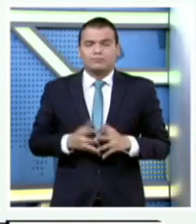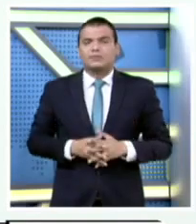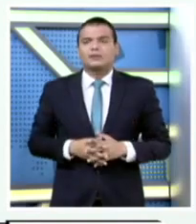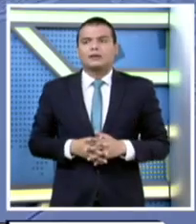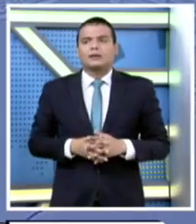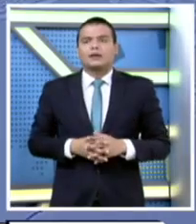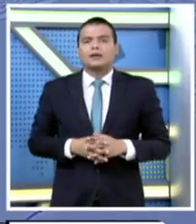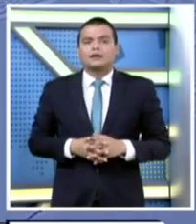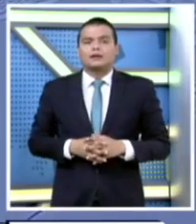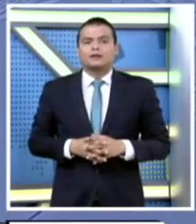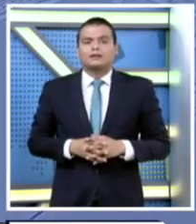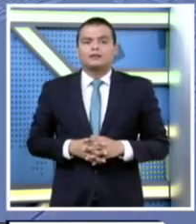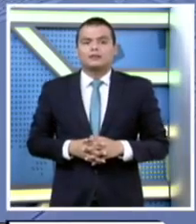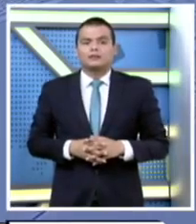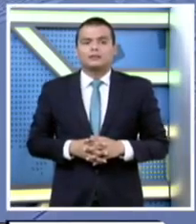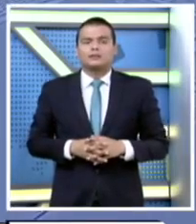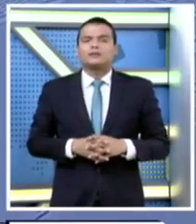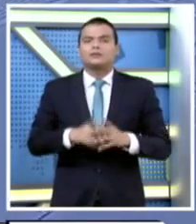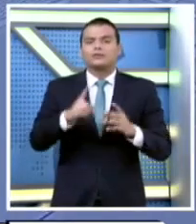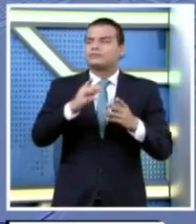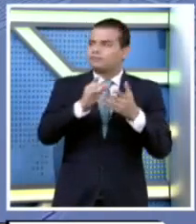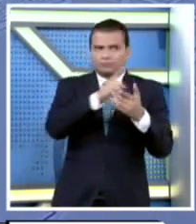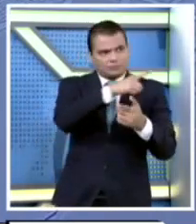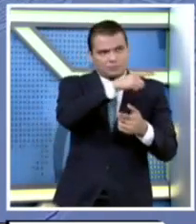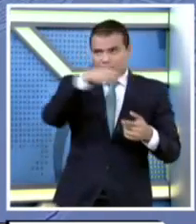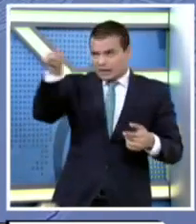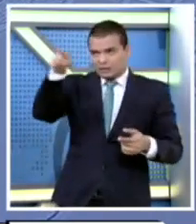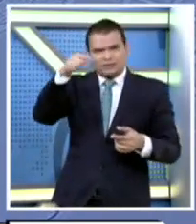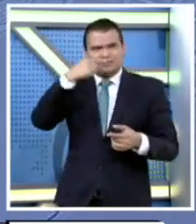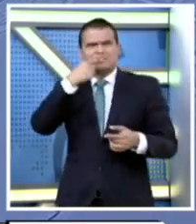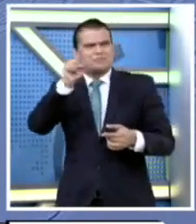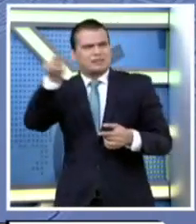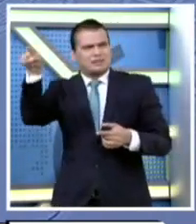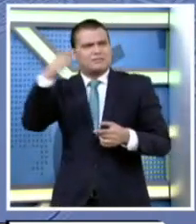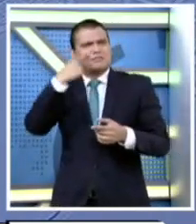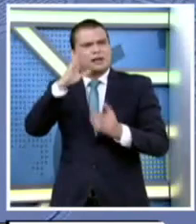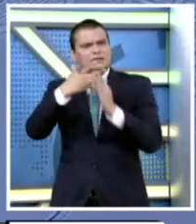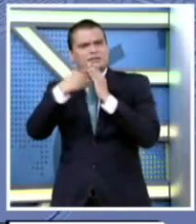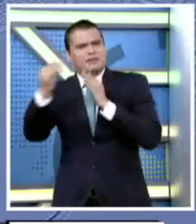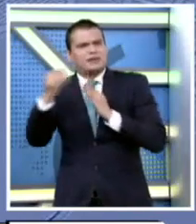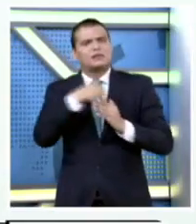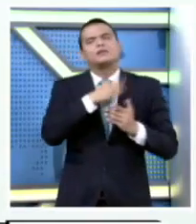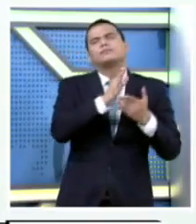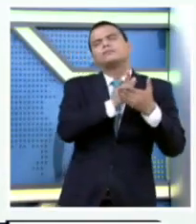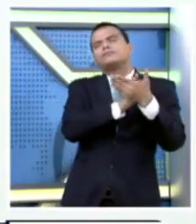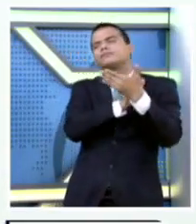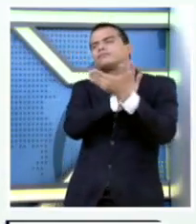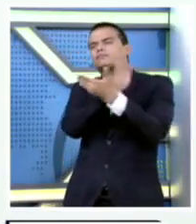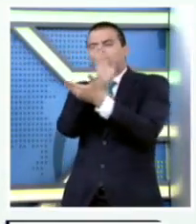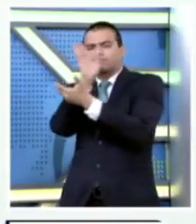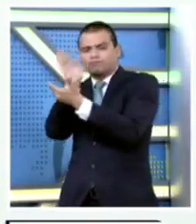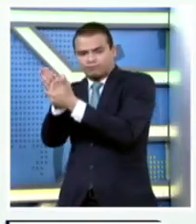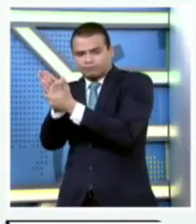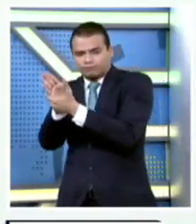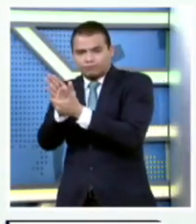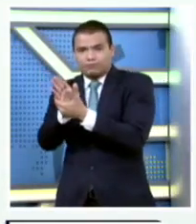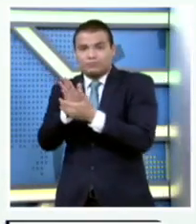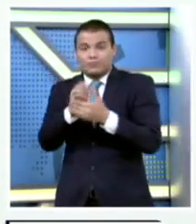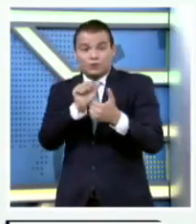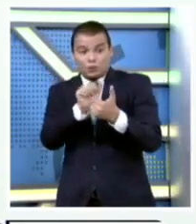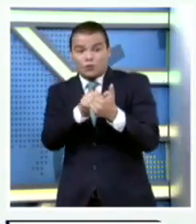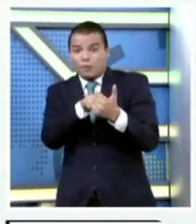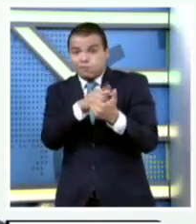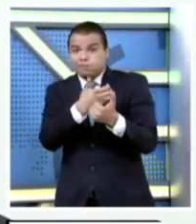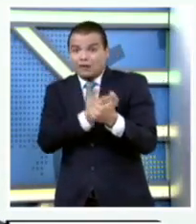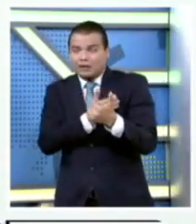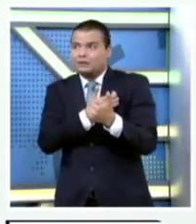mover, se desplaza a una comisión de la alcaldía, un equipo élite que lo identifica con el señor alcalde,